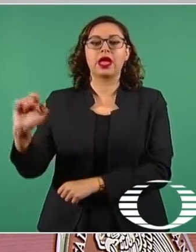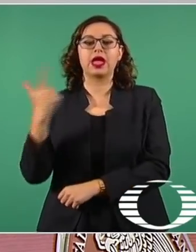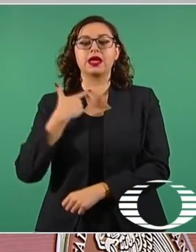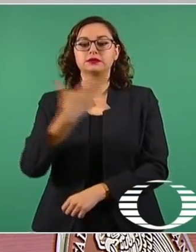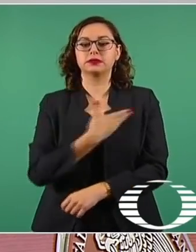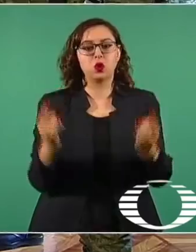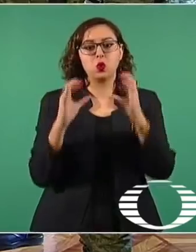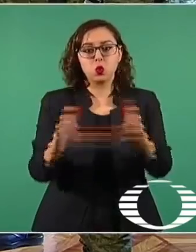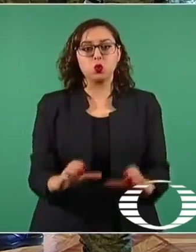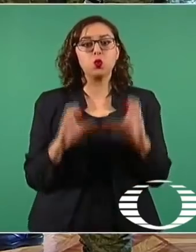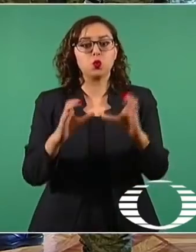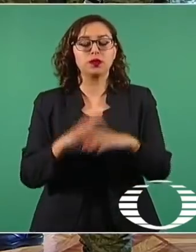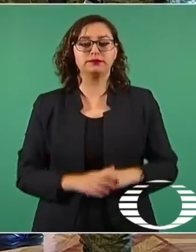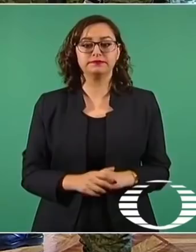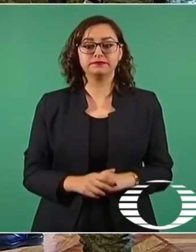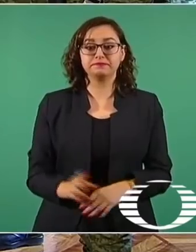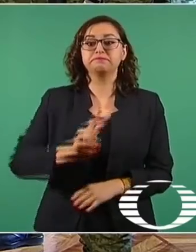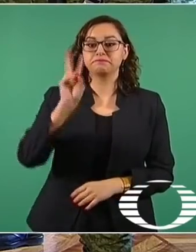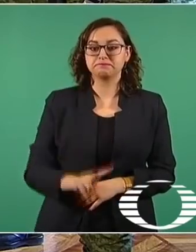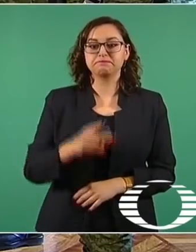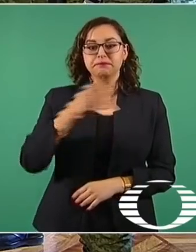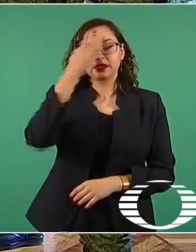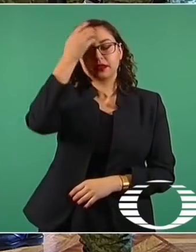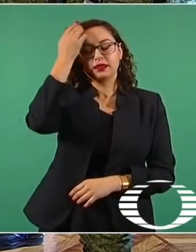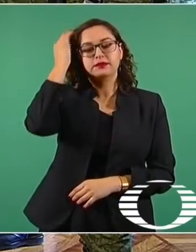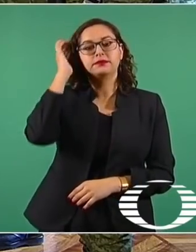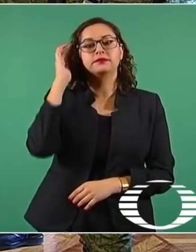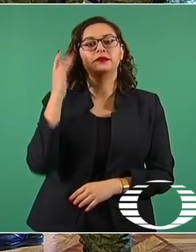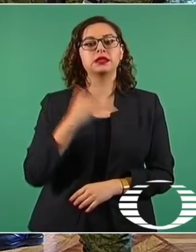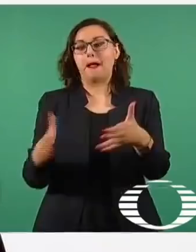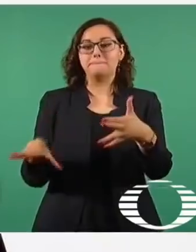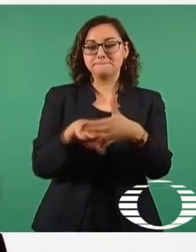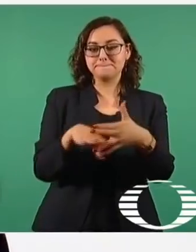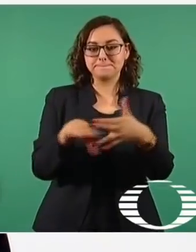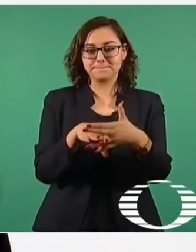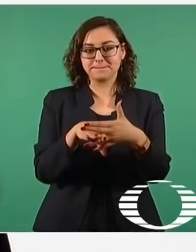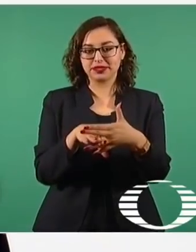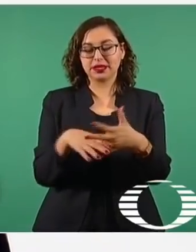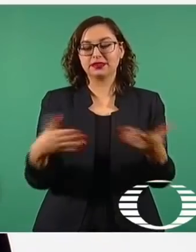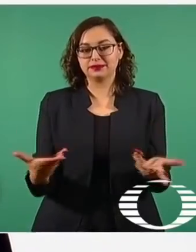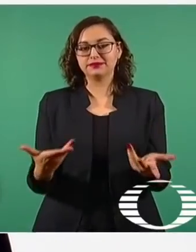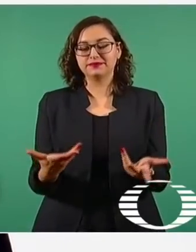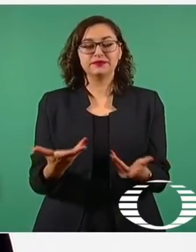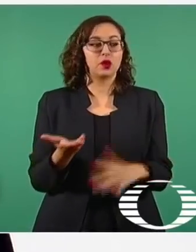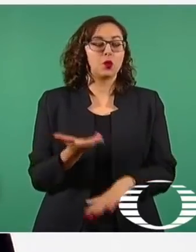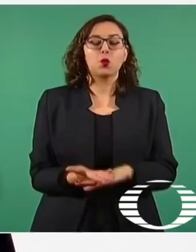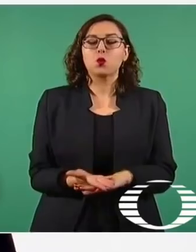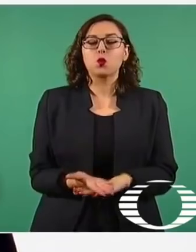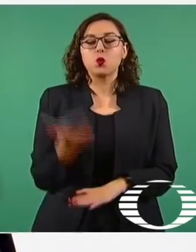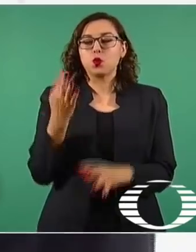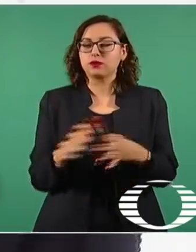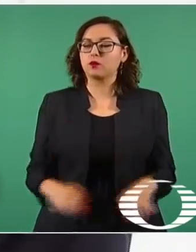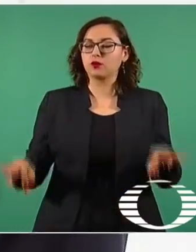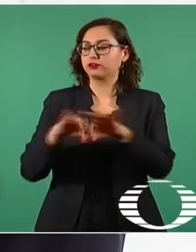pasado, sino en enfatizar que ya están sentadas las bases de la transformación. Es tan importante lo